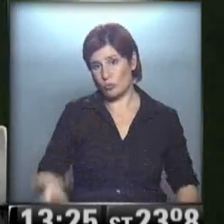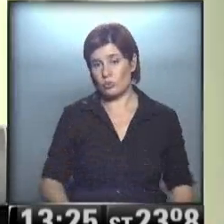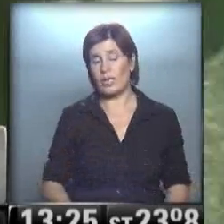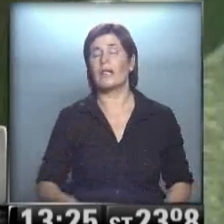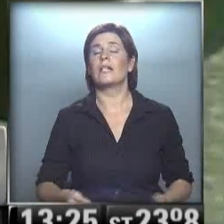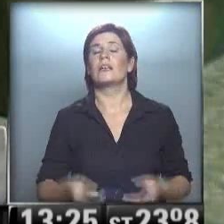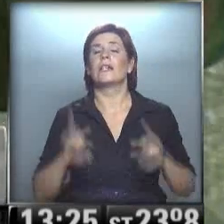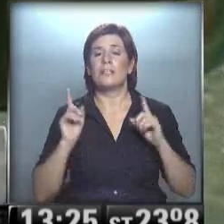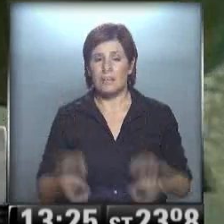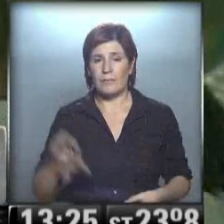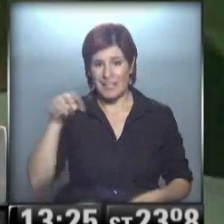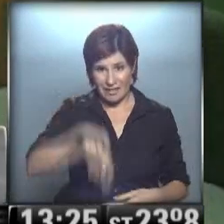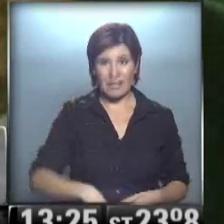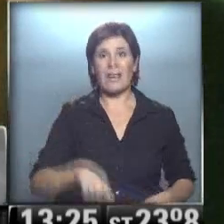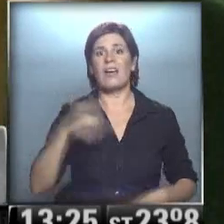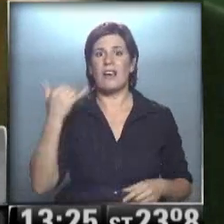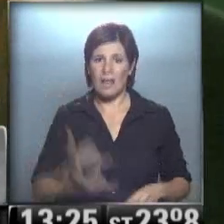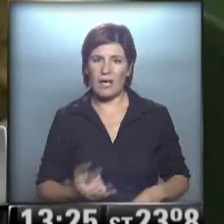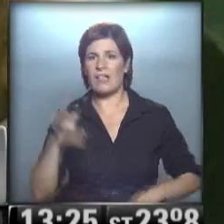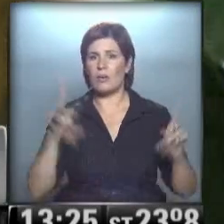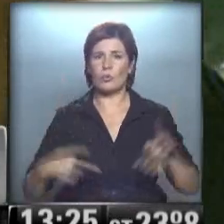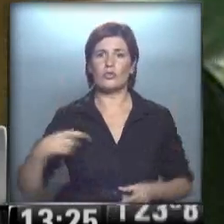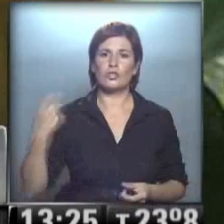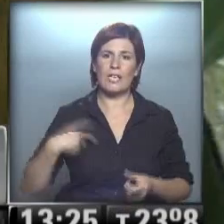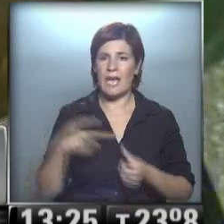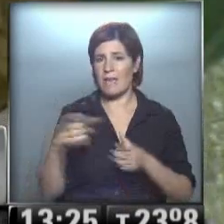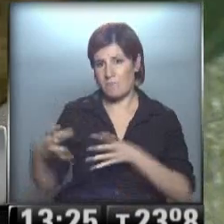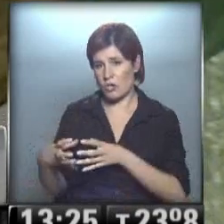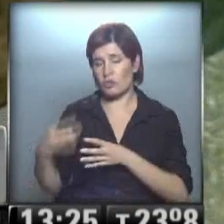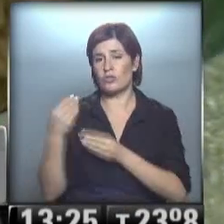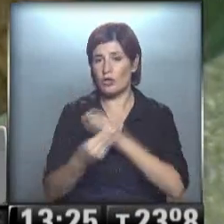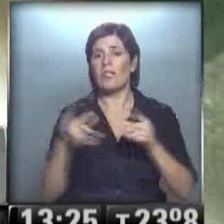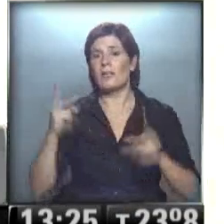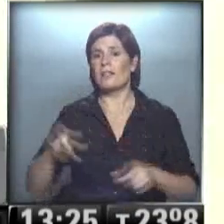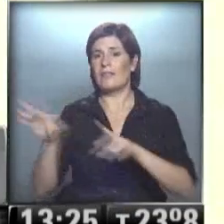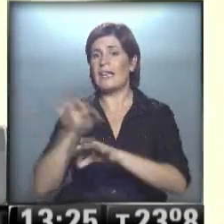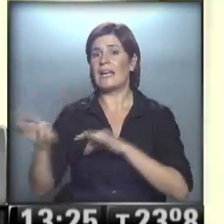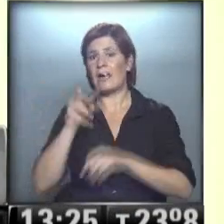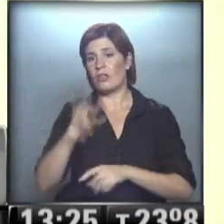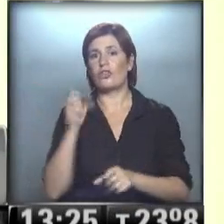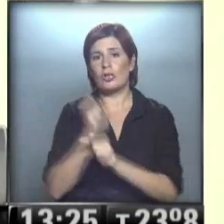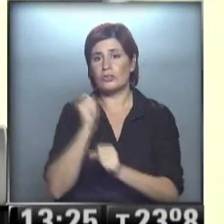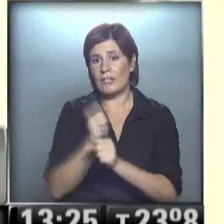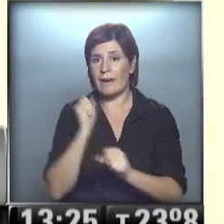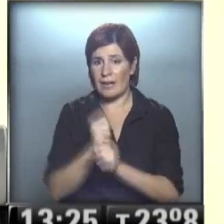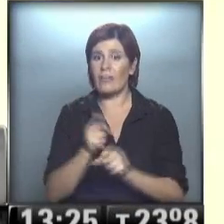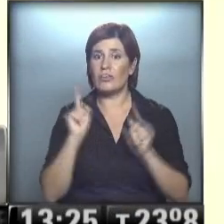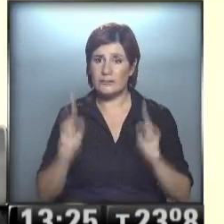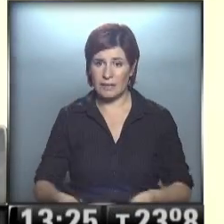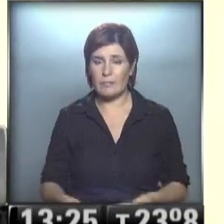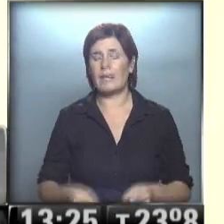está parte de la representación gremial el delegado de los trabajadores está subiendo al colectivo también de la línea